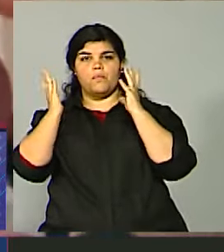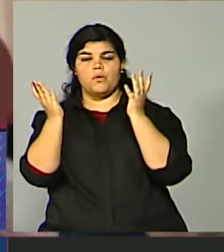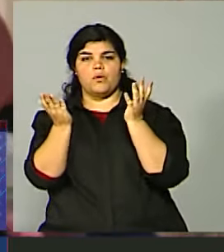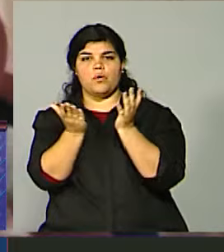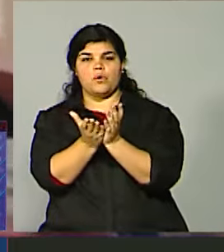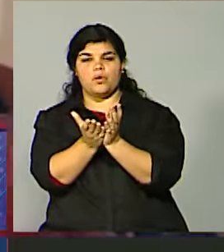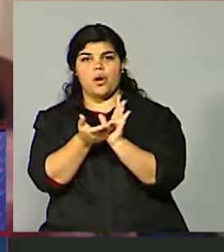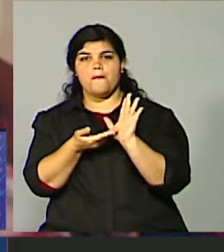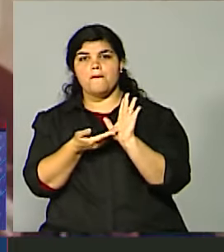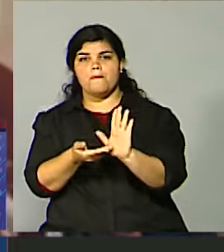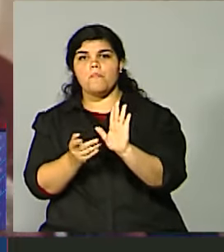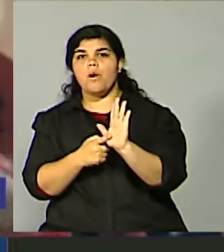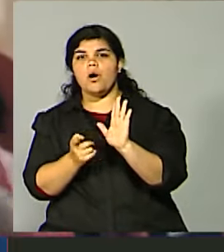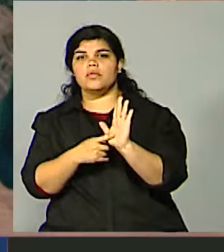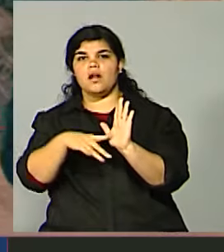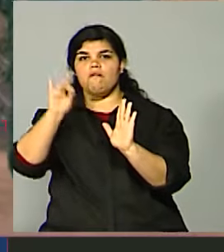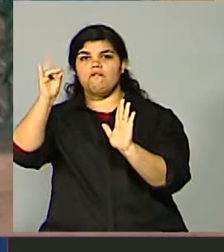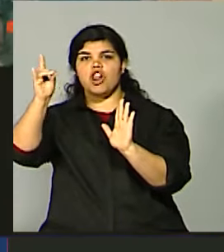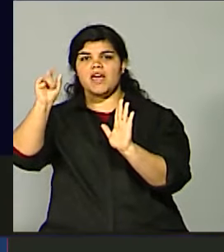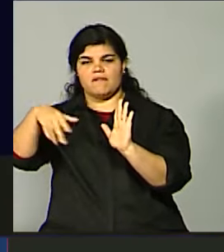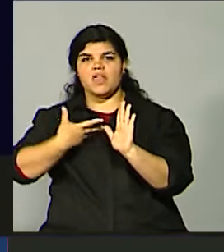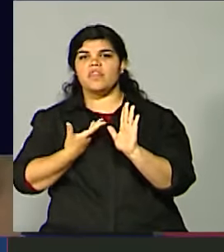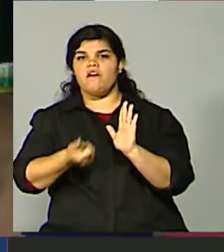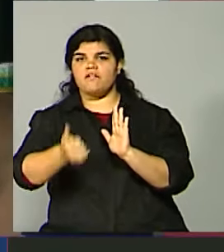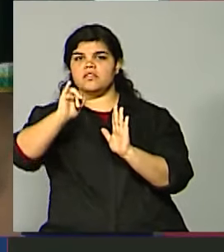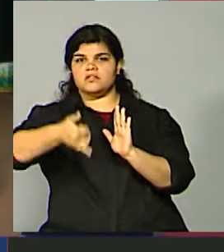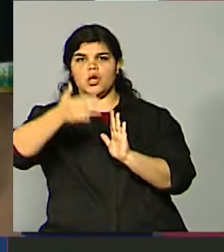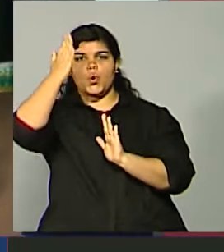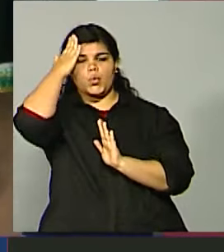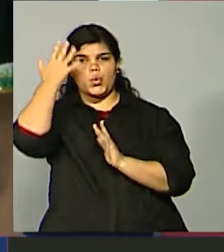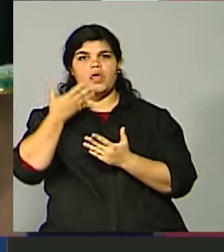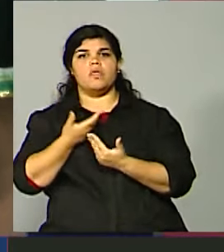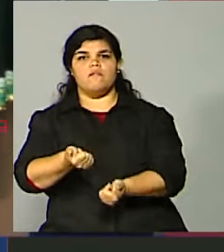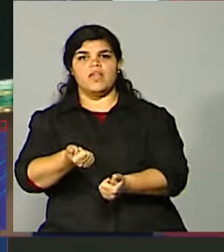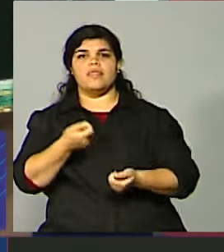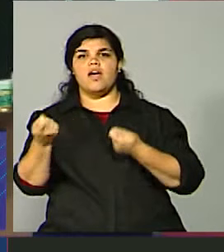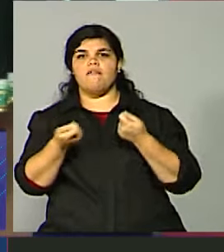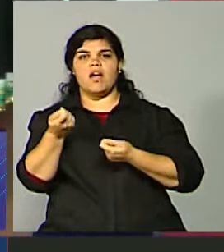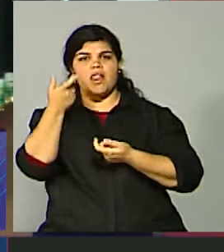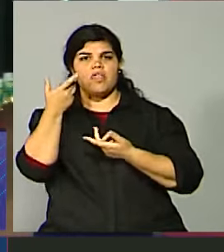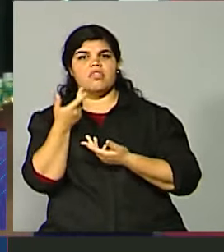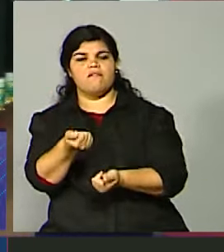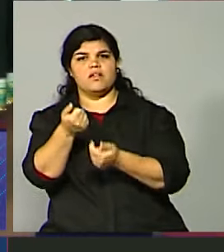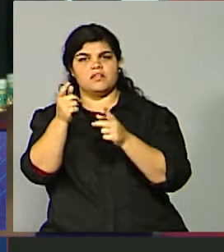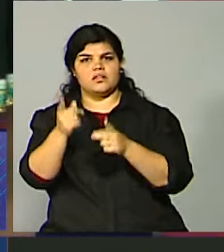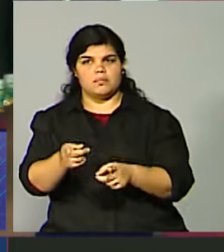Bolivia defiende sus danzas, su cultura, y viene trabajando aproximadamente unos